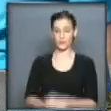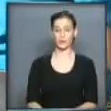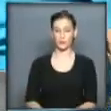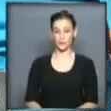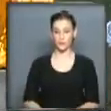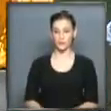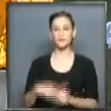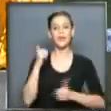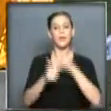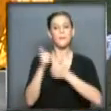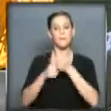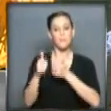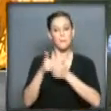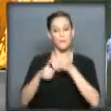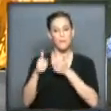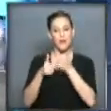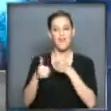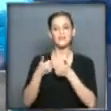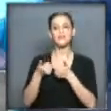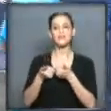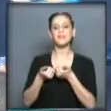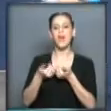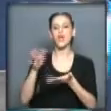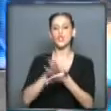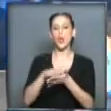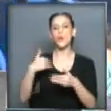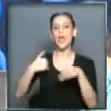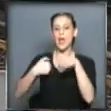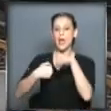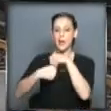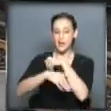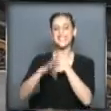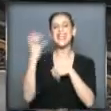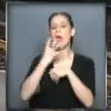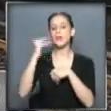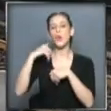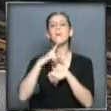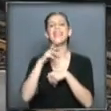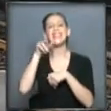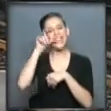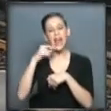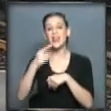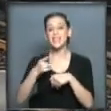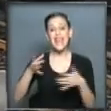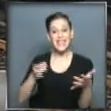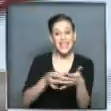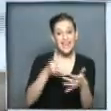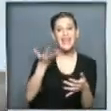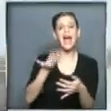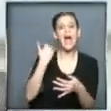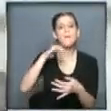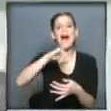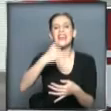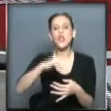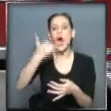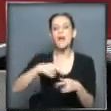La empresa concesionaria, que es la unidad de gestión operativa de las líneas Mitre y Sarmiento, sostuvo que el tren había sido reparado en